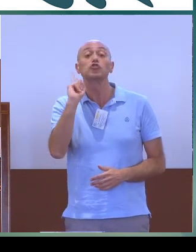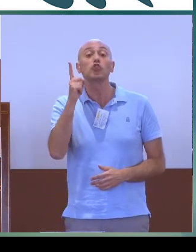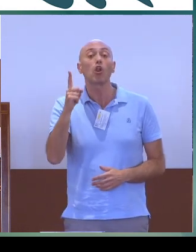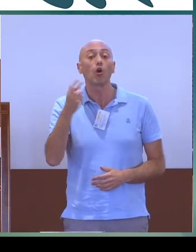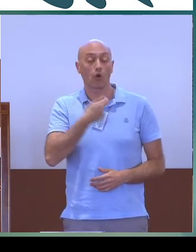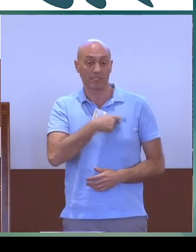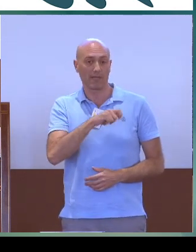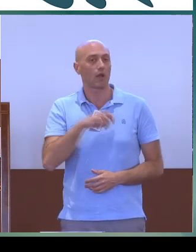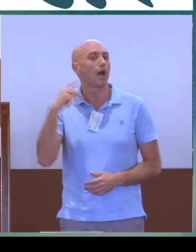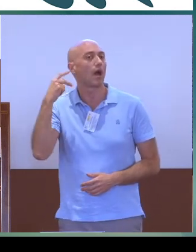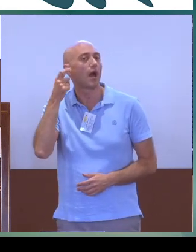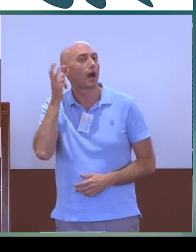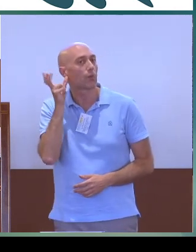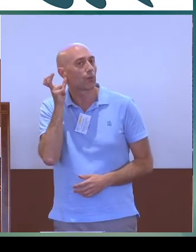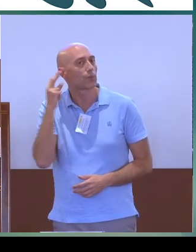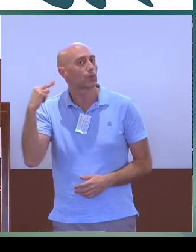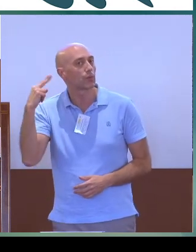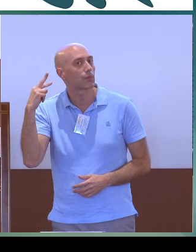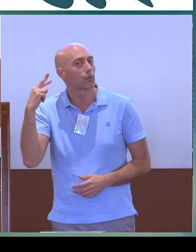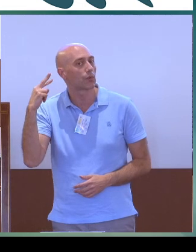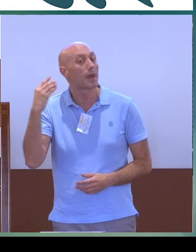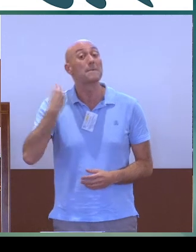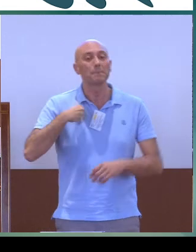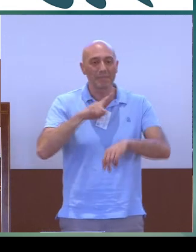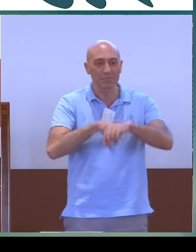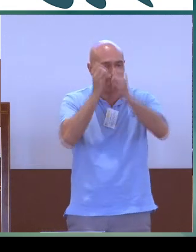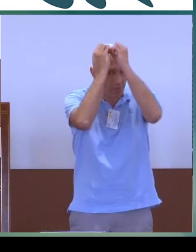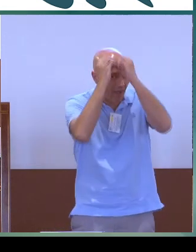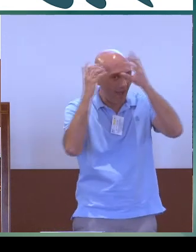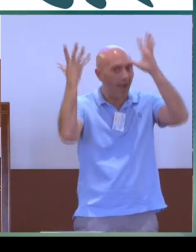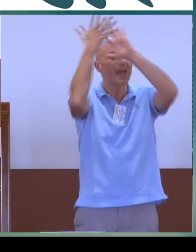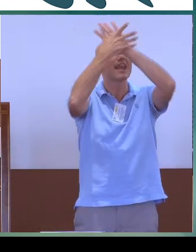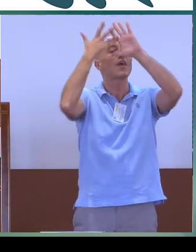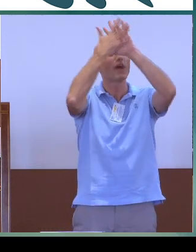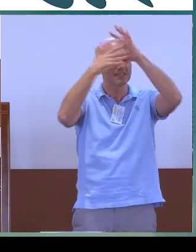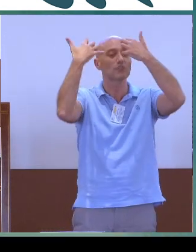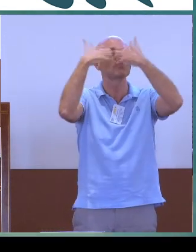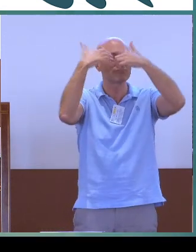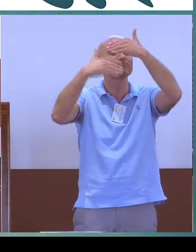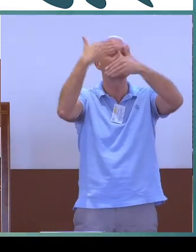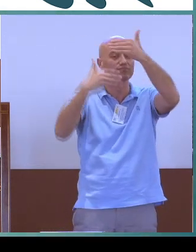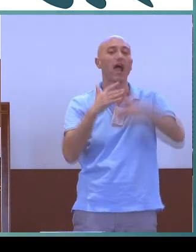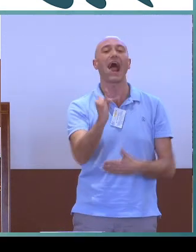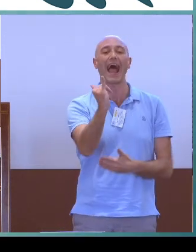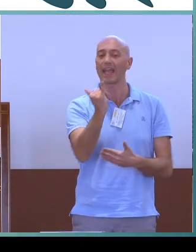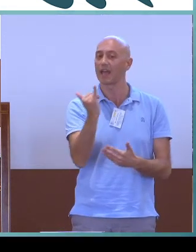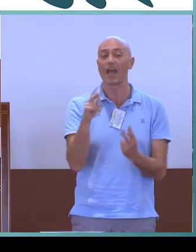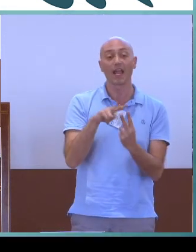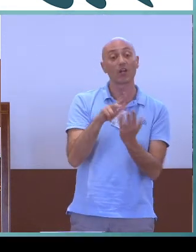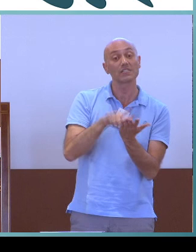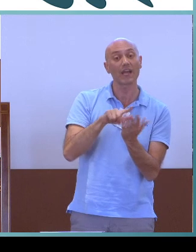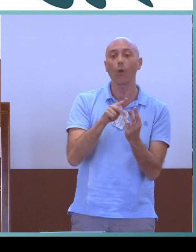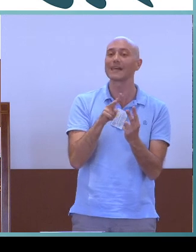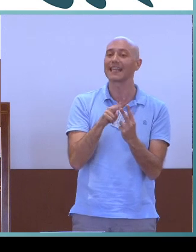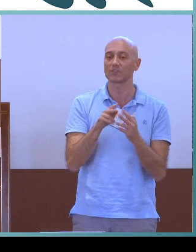experimento, que fue el experimento 1. Y también no encontramos diferencia en la activación de la LSA entre bilingües bimodales que son